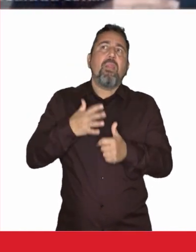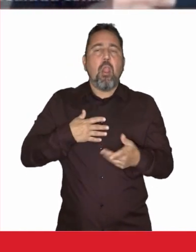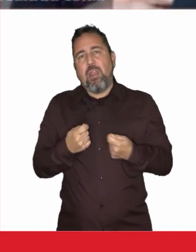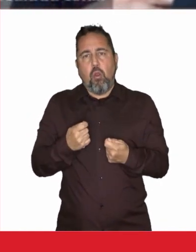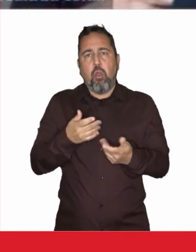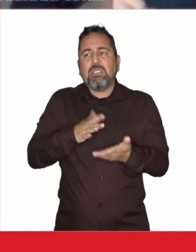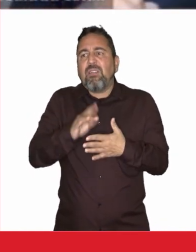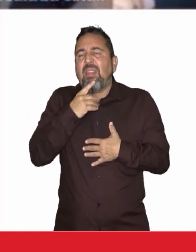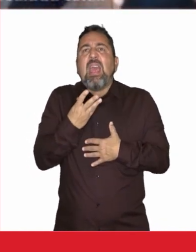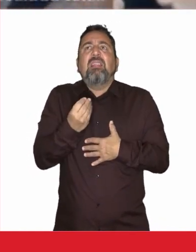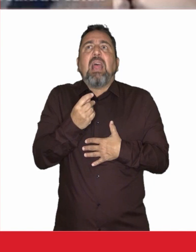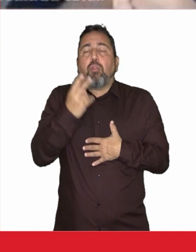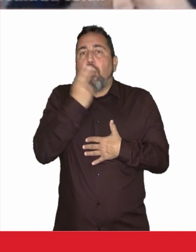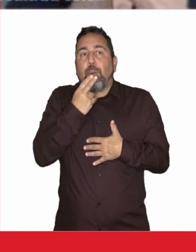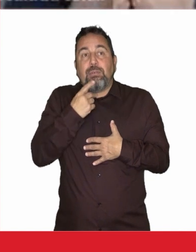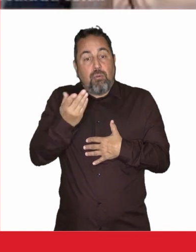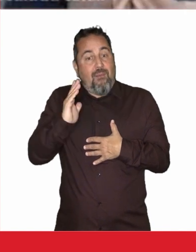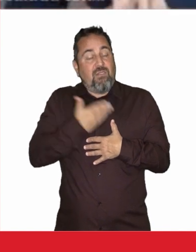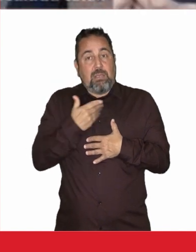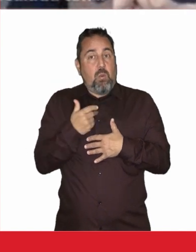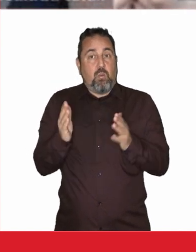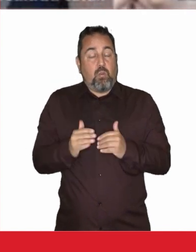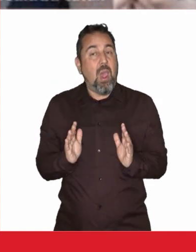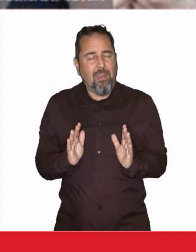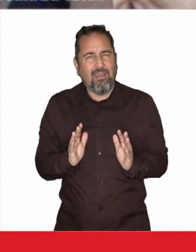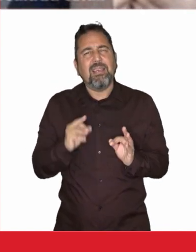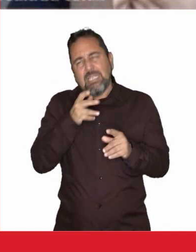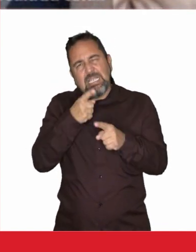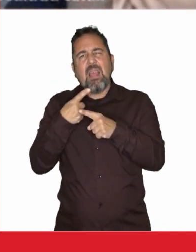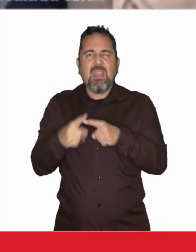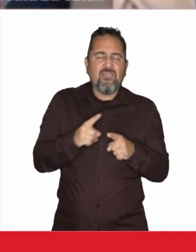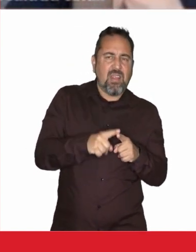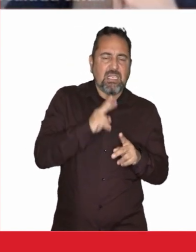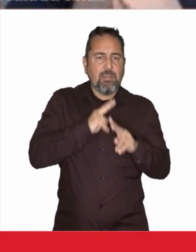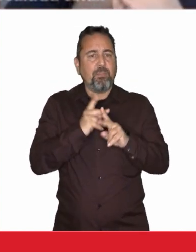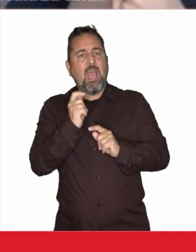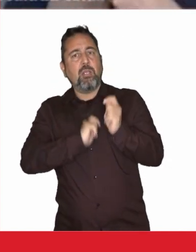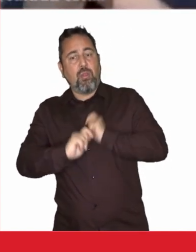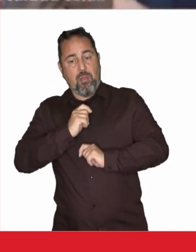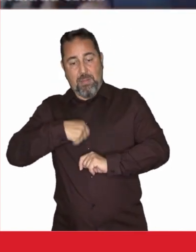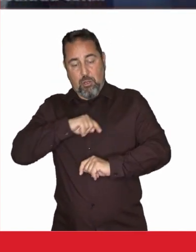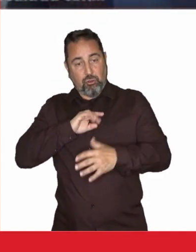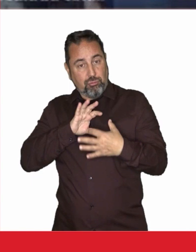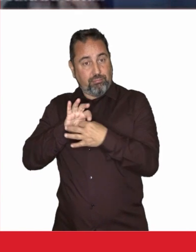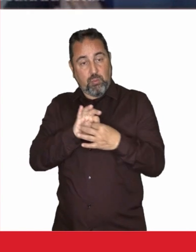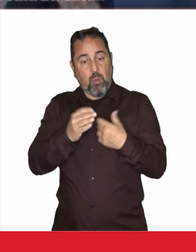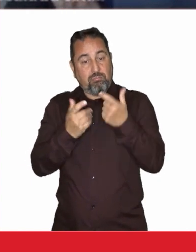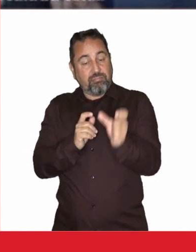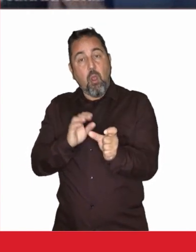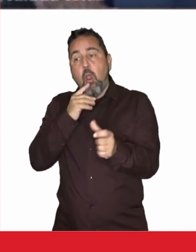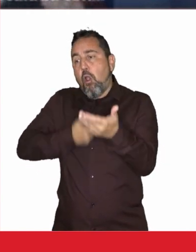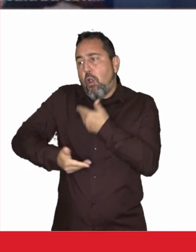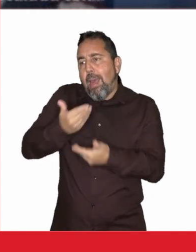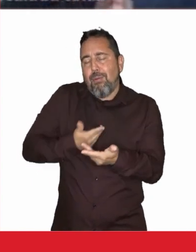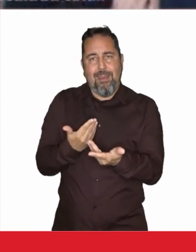determinantes para el modelo de negocio o que no me implican tanto compromiso, ¿de acuerdo? Y esa es la diferencia entre una asociación para